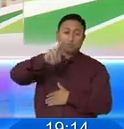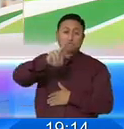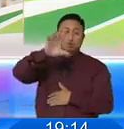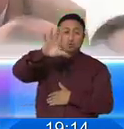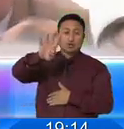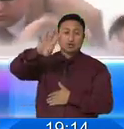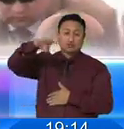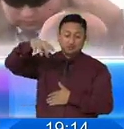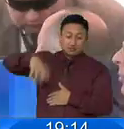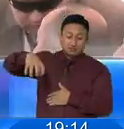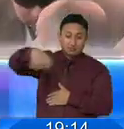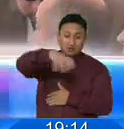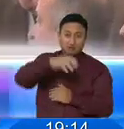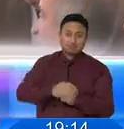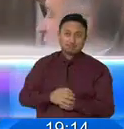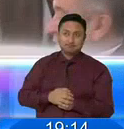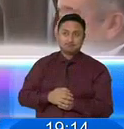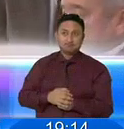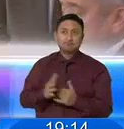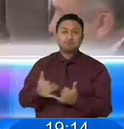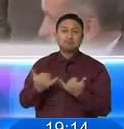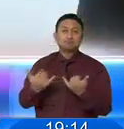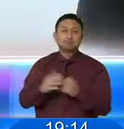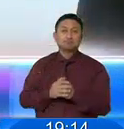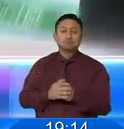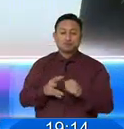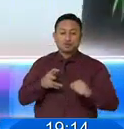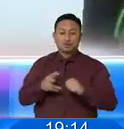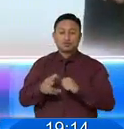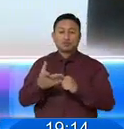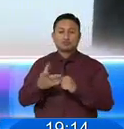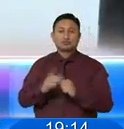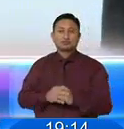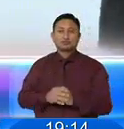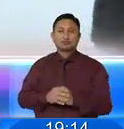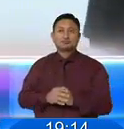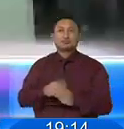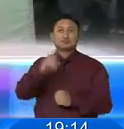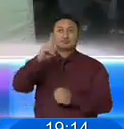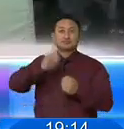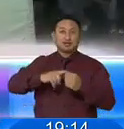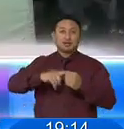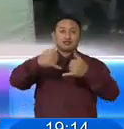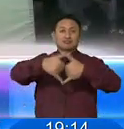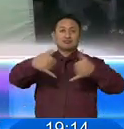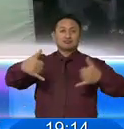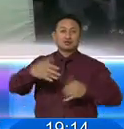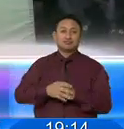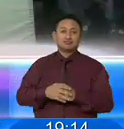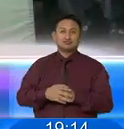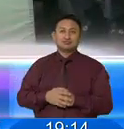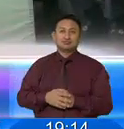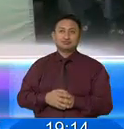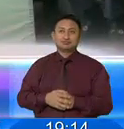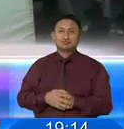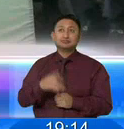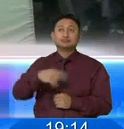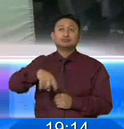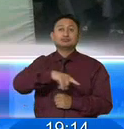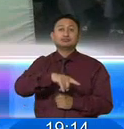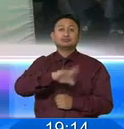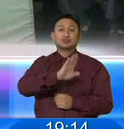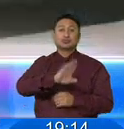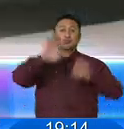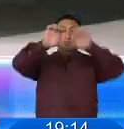provincias del país. Su declaración la realizó en medio de la inauguración de un data center en la ciudad de Quito, acto que según Campana y las autoridades de esta